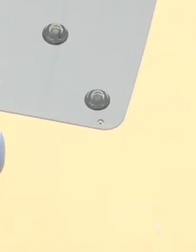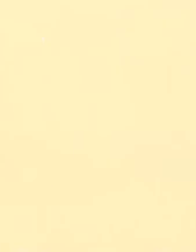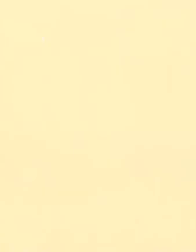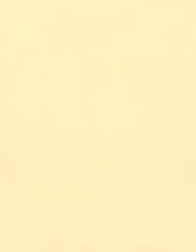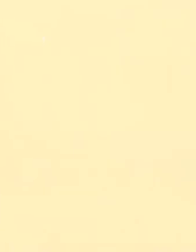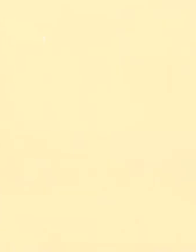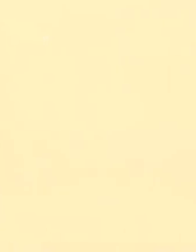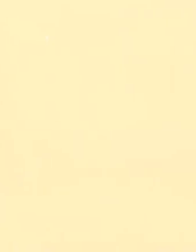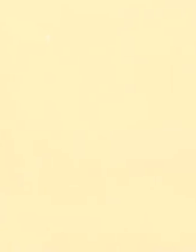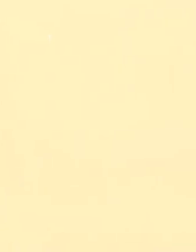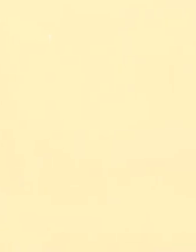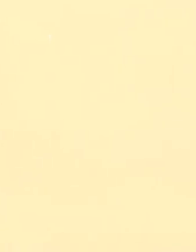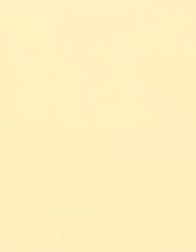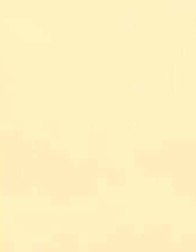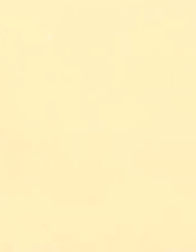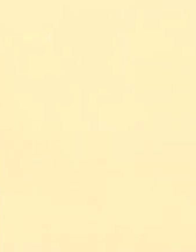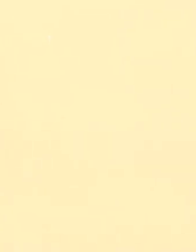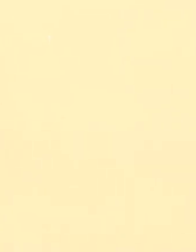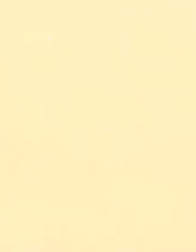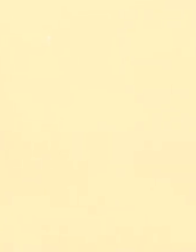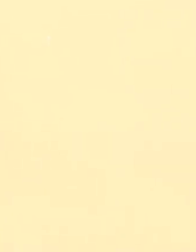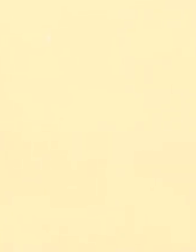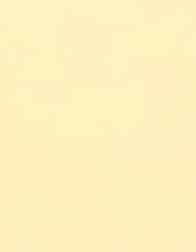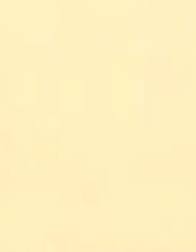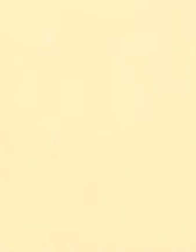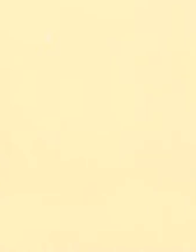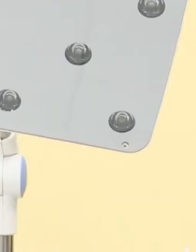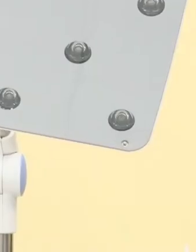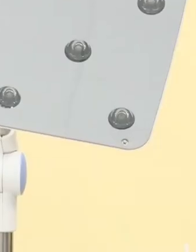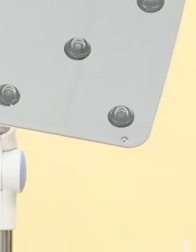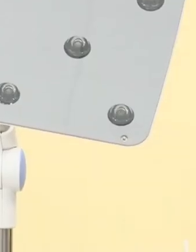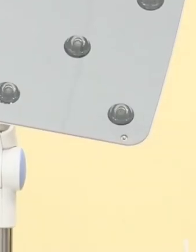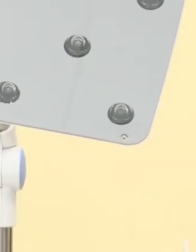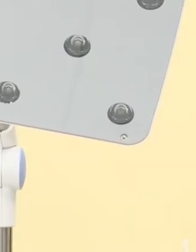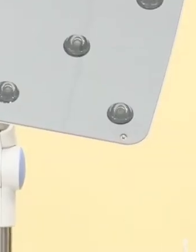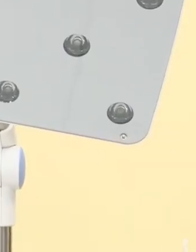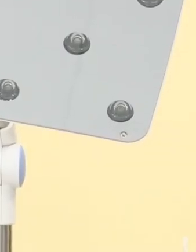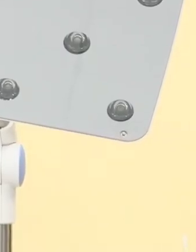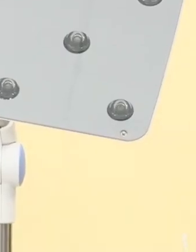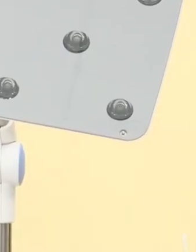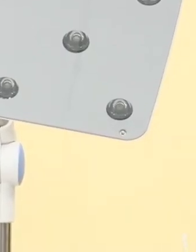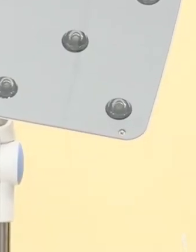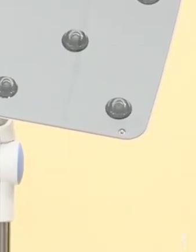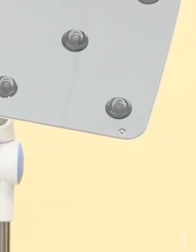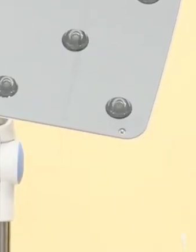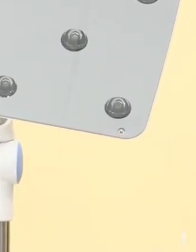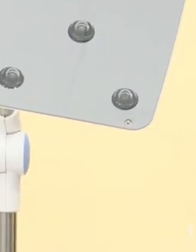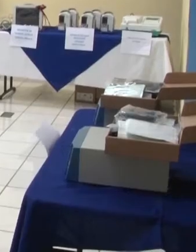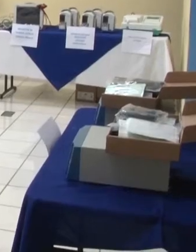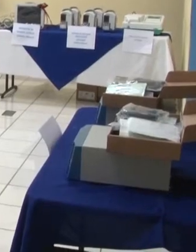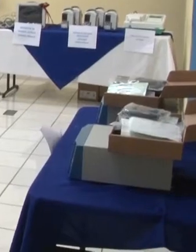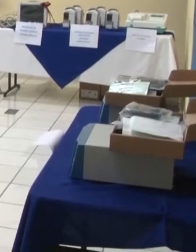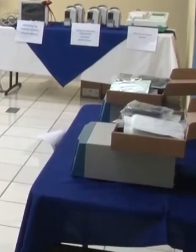El buen gobierno sandinista está fortaleciendo la capacidad de las unidades médicas previsionales para asegurar la calidad en la atención a